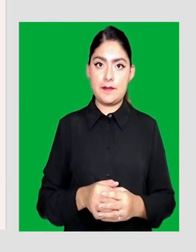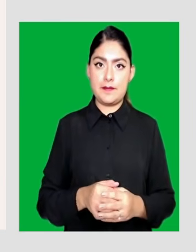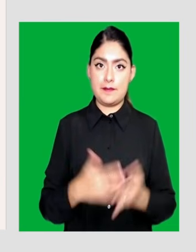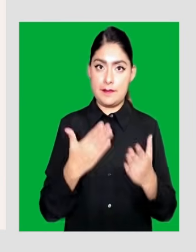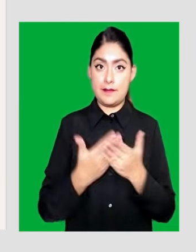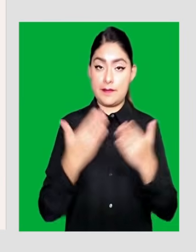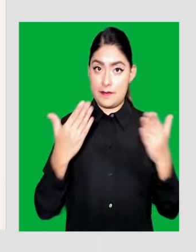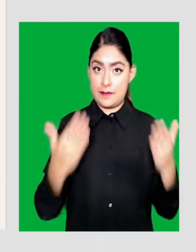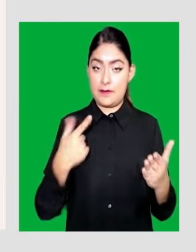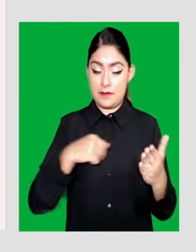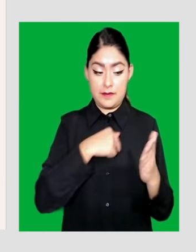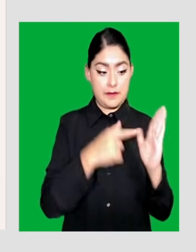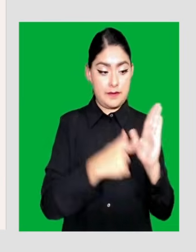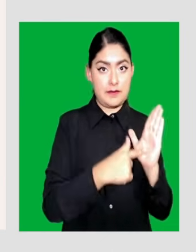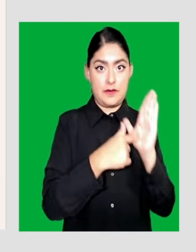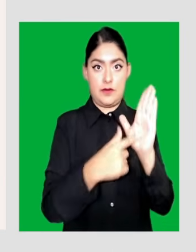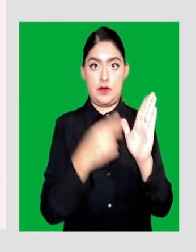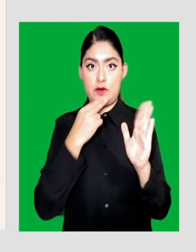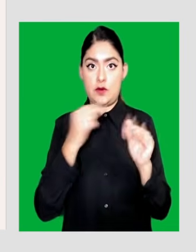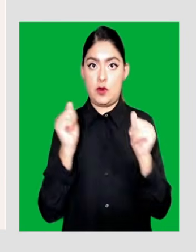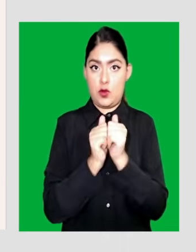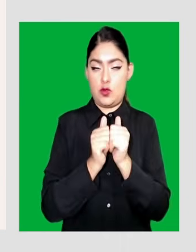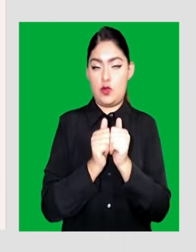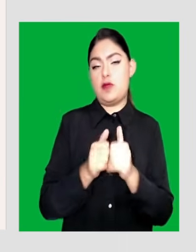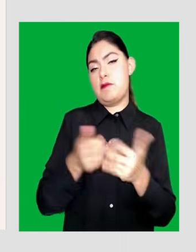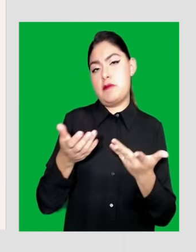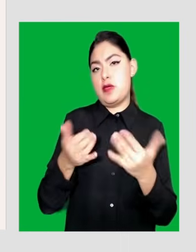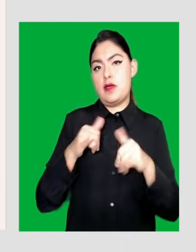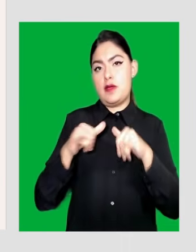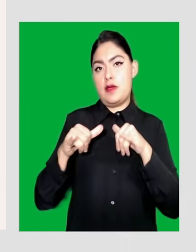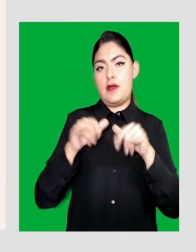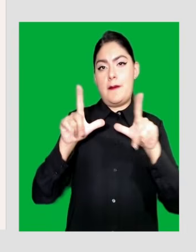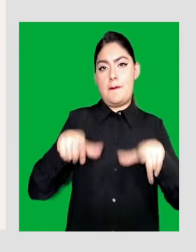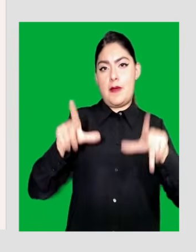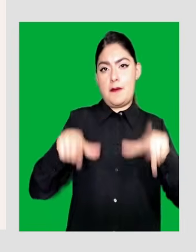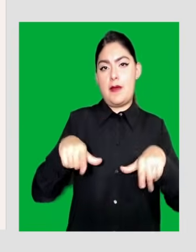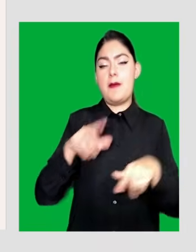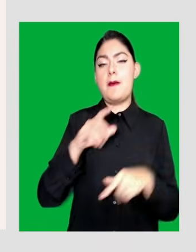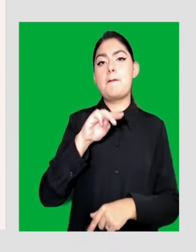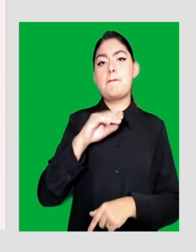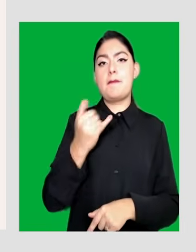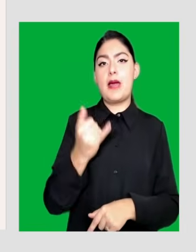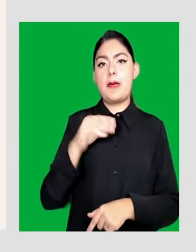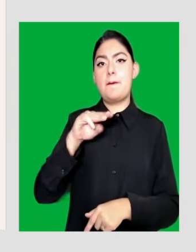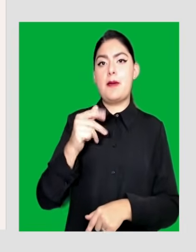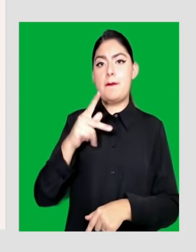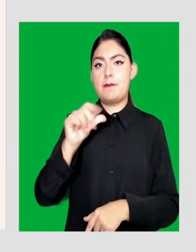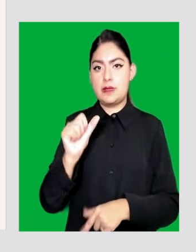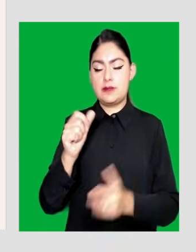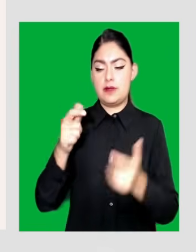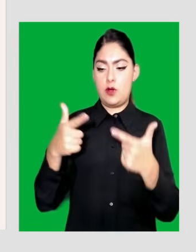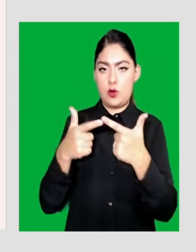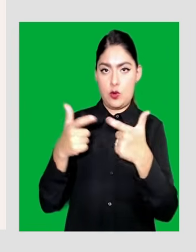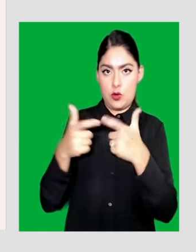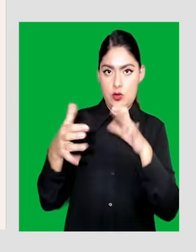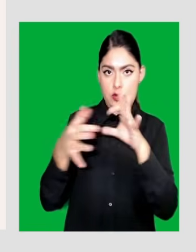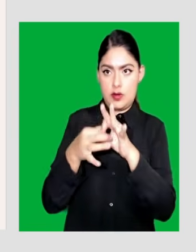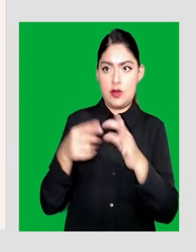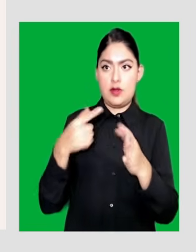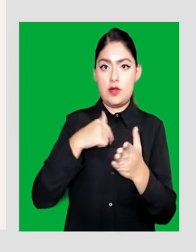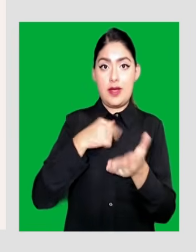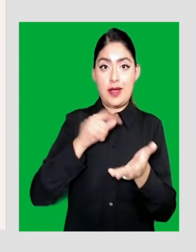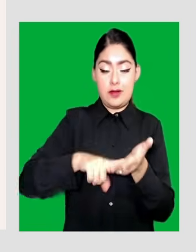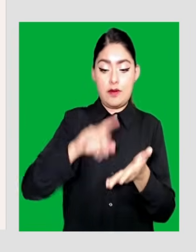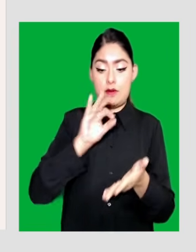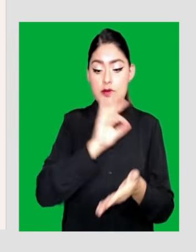una carpeta y no borremos ni editemos ninguno de los archivos imprescindibles que se descargan con el